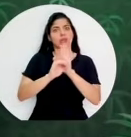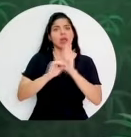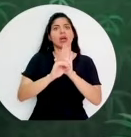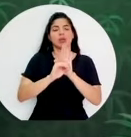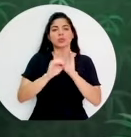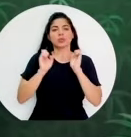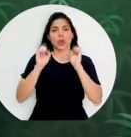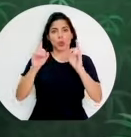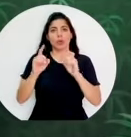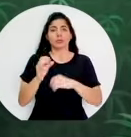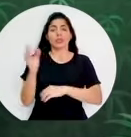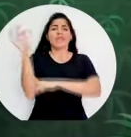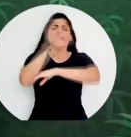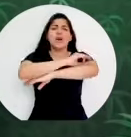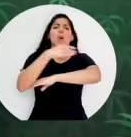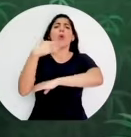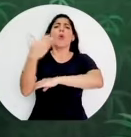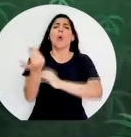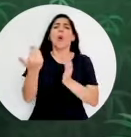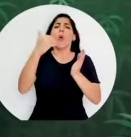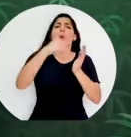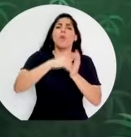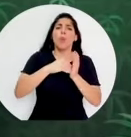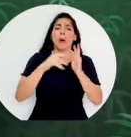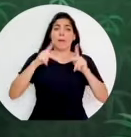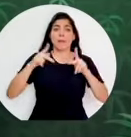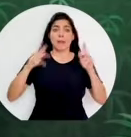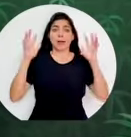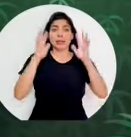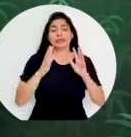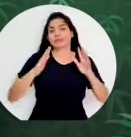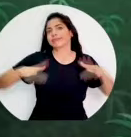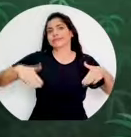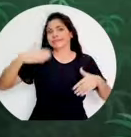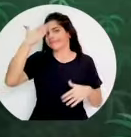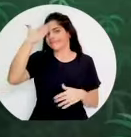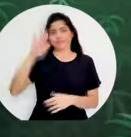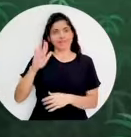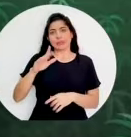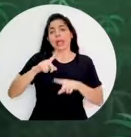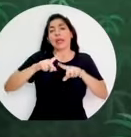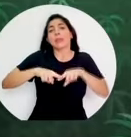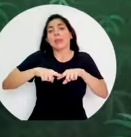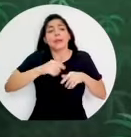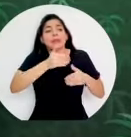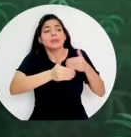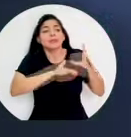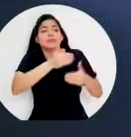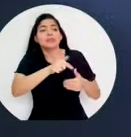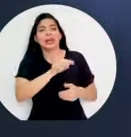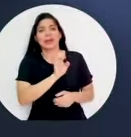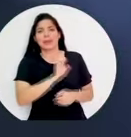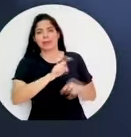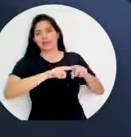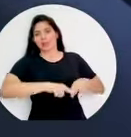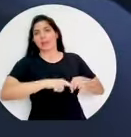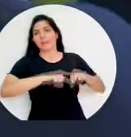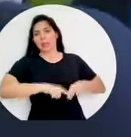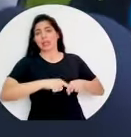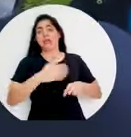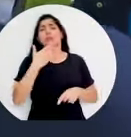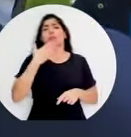la educación. La fecha del regreso a la modalidad presencial todavía no es certera y dependerá de la evolución de la